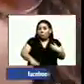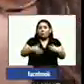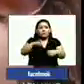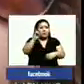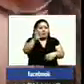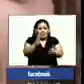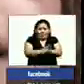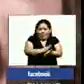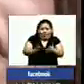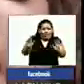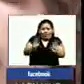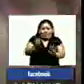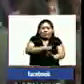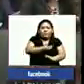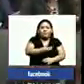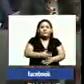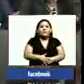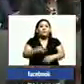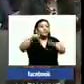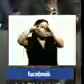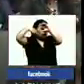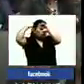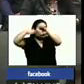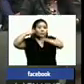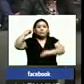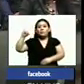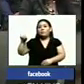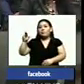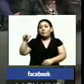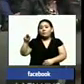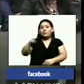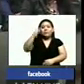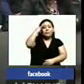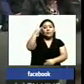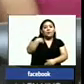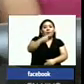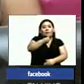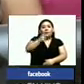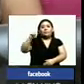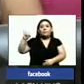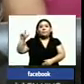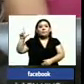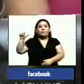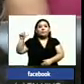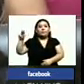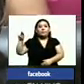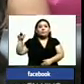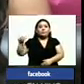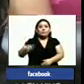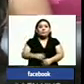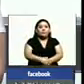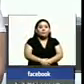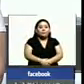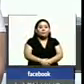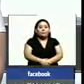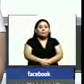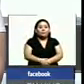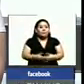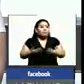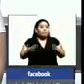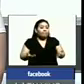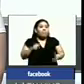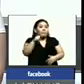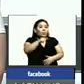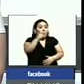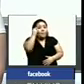aseguran no cometieron. Con imágenes de Juan Castellanos, Iliana Leiva, Noticiero Hechos. Y es